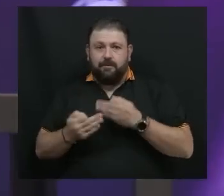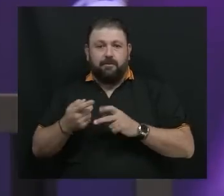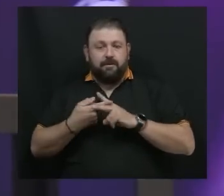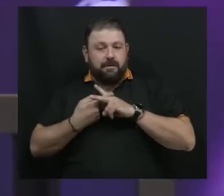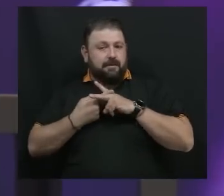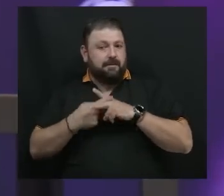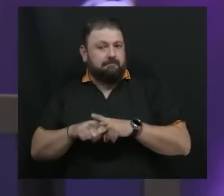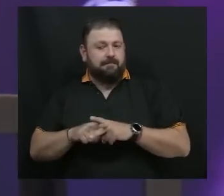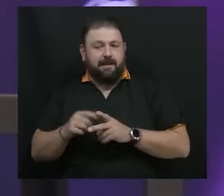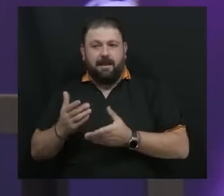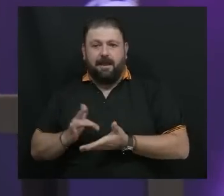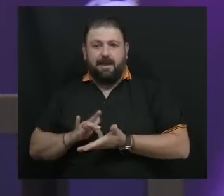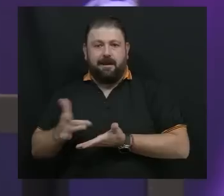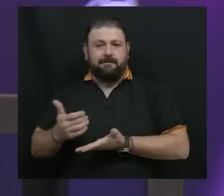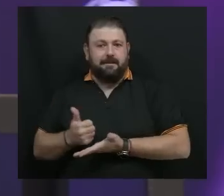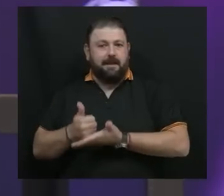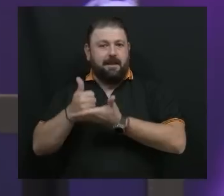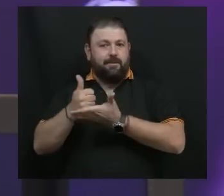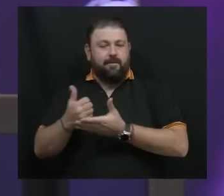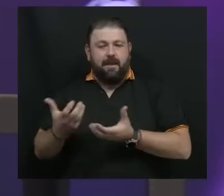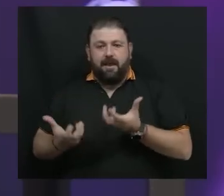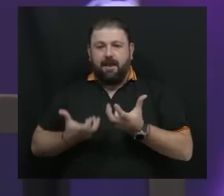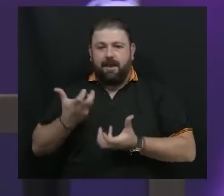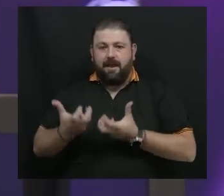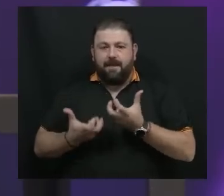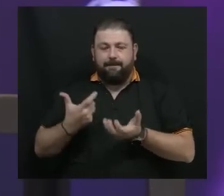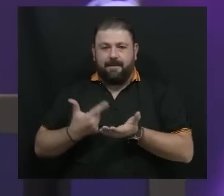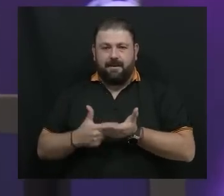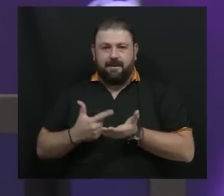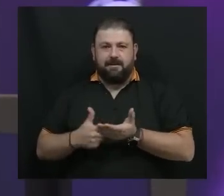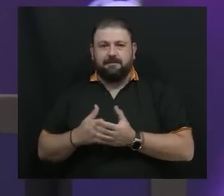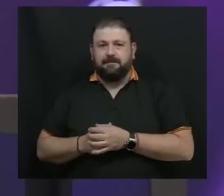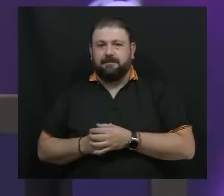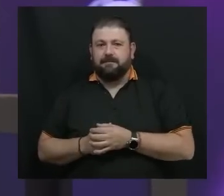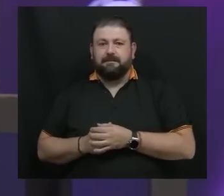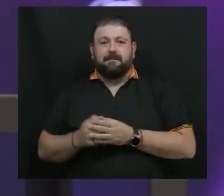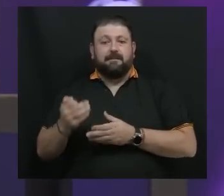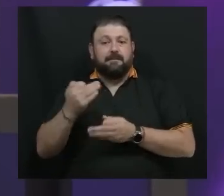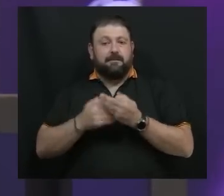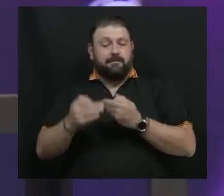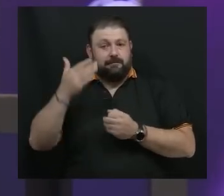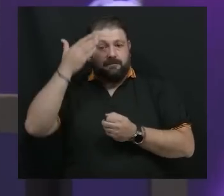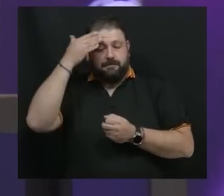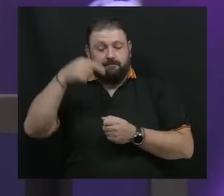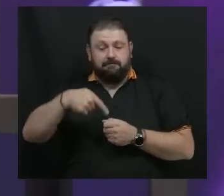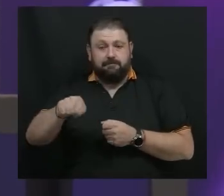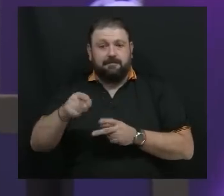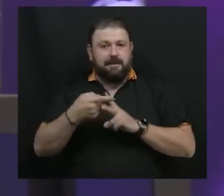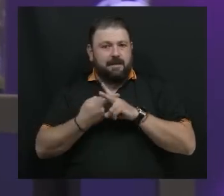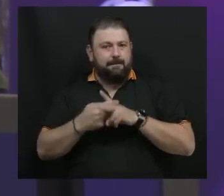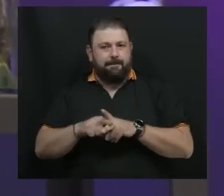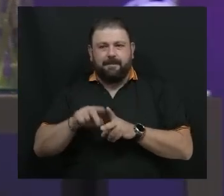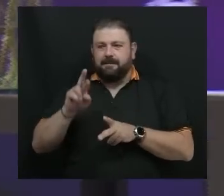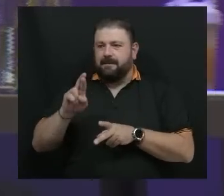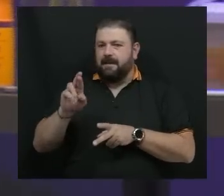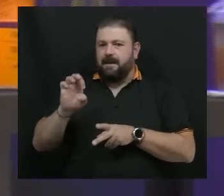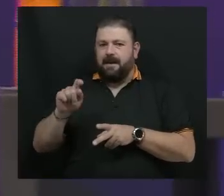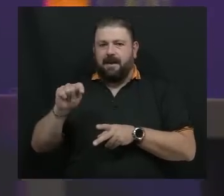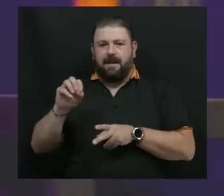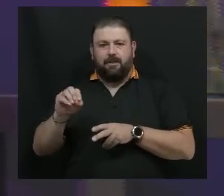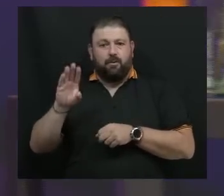tallas y de peso. Además, tenemos un programa maravilloso que empieza ahorita en abril nuevamente, que es el Reto 90. Ahorita seguramente escucharán testimonios luego.